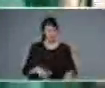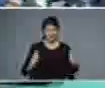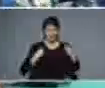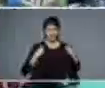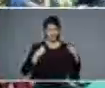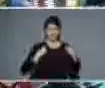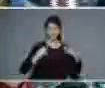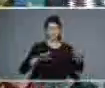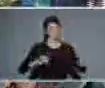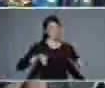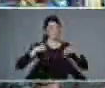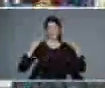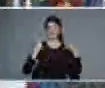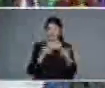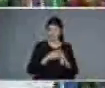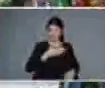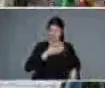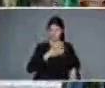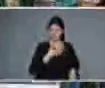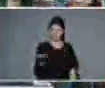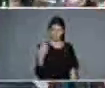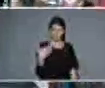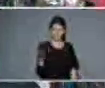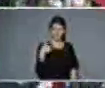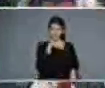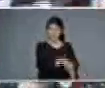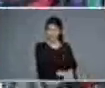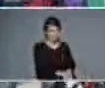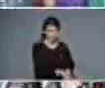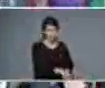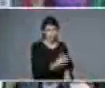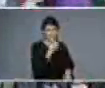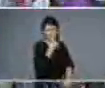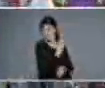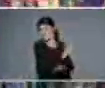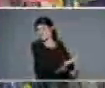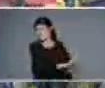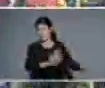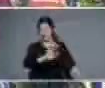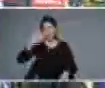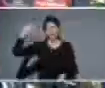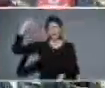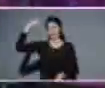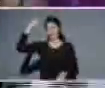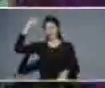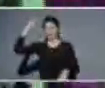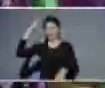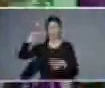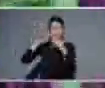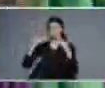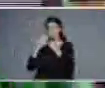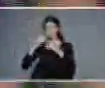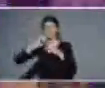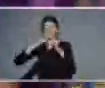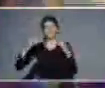disfruta junto a mí esto es mejor el circo del sol verás que